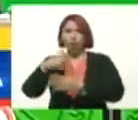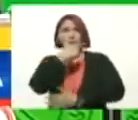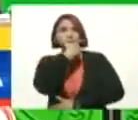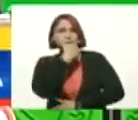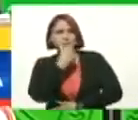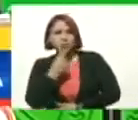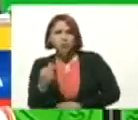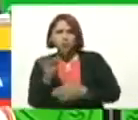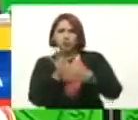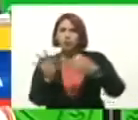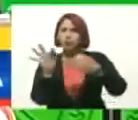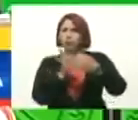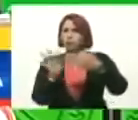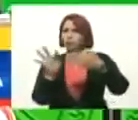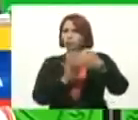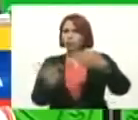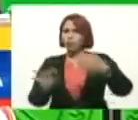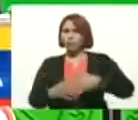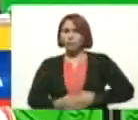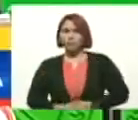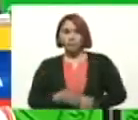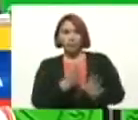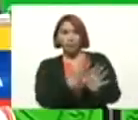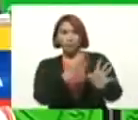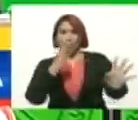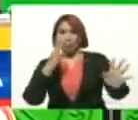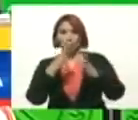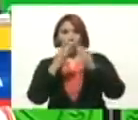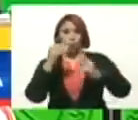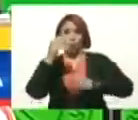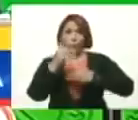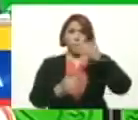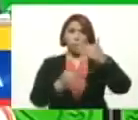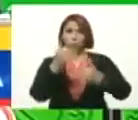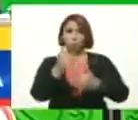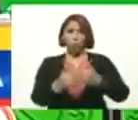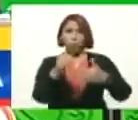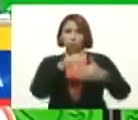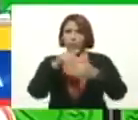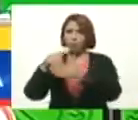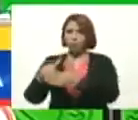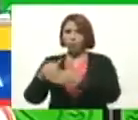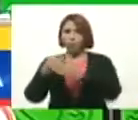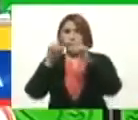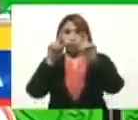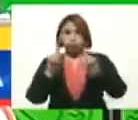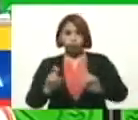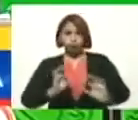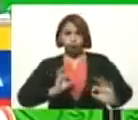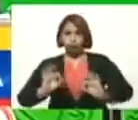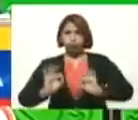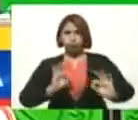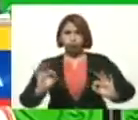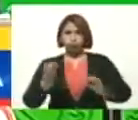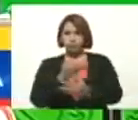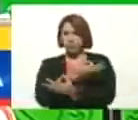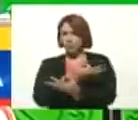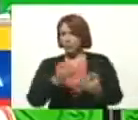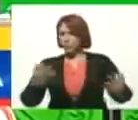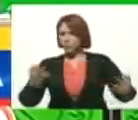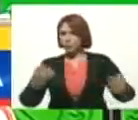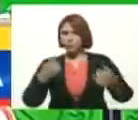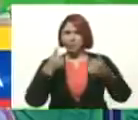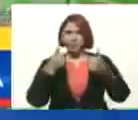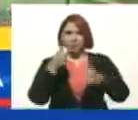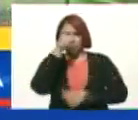facilitar el funcionamiento de todo el proceso electoral. El simulacro fue todo un éxito